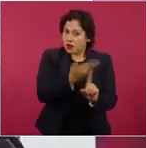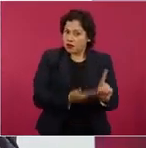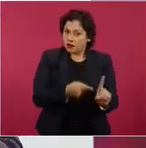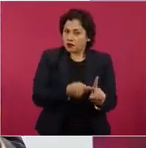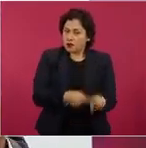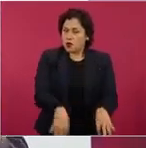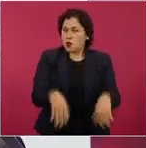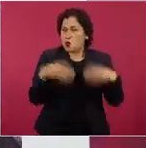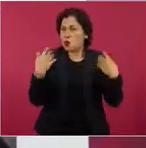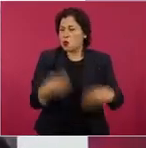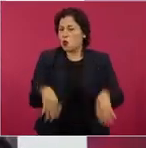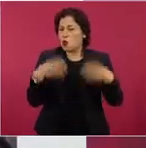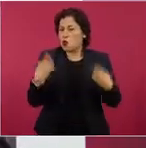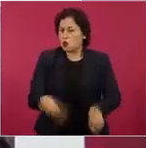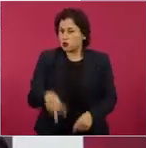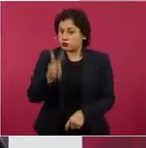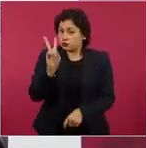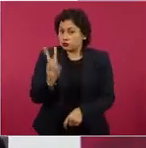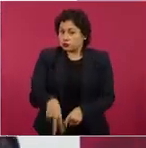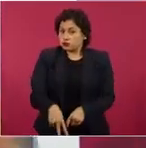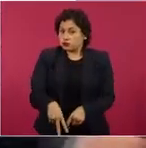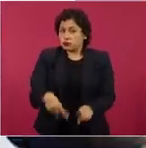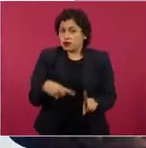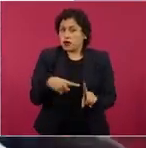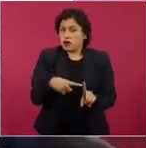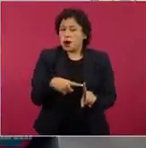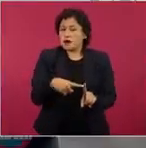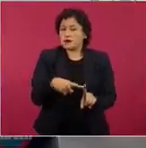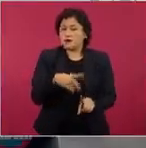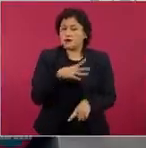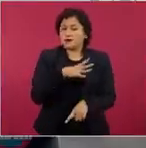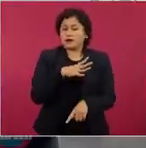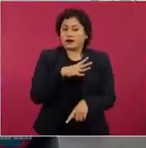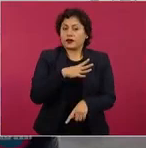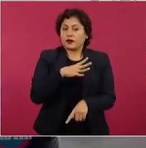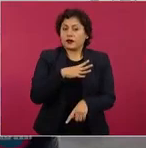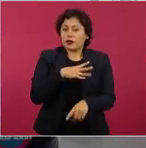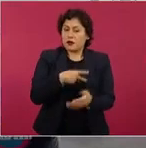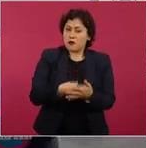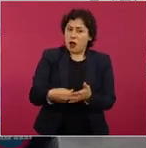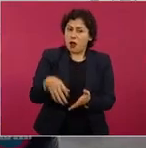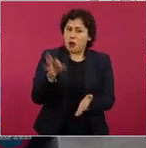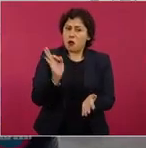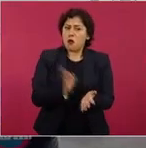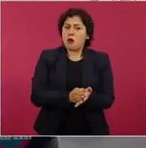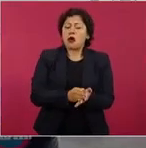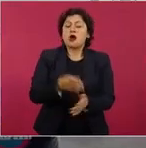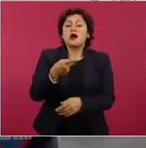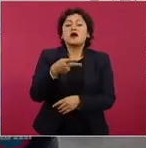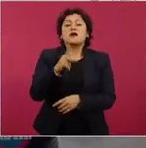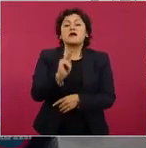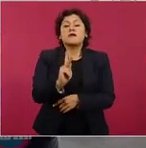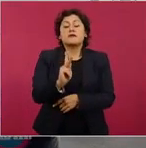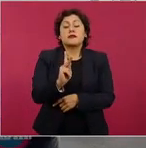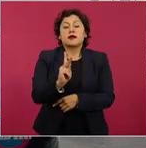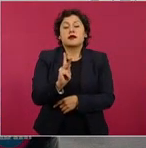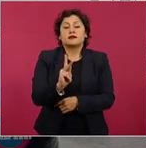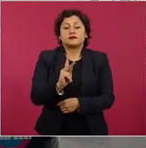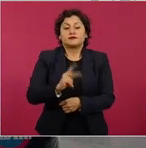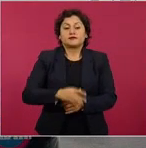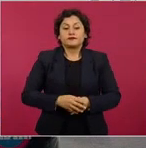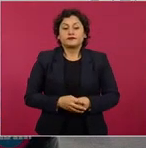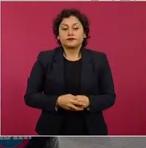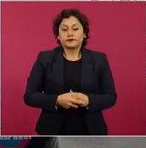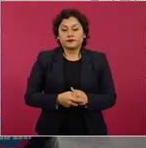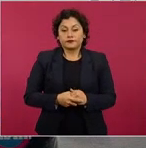con recursos económicos o lo que hablaba la vez pasada de Prajedis Guerrero,